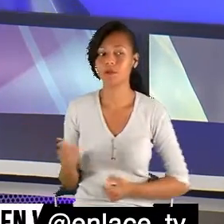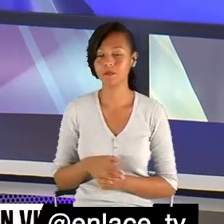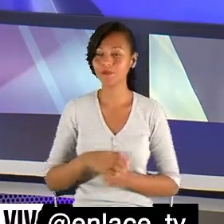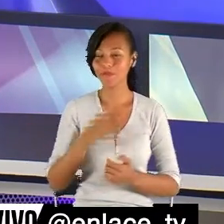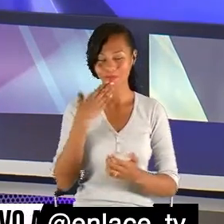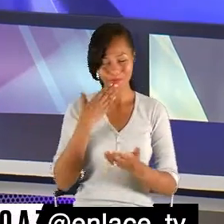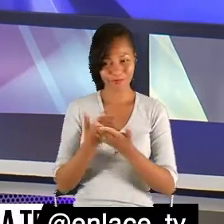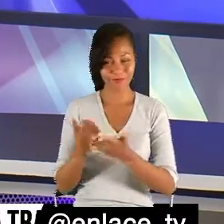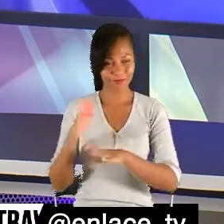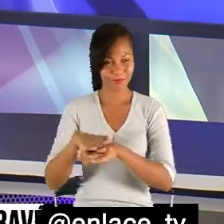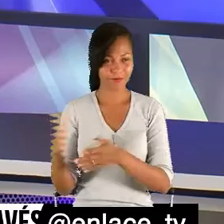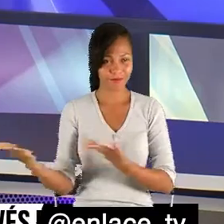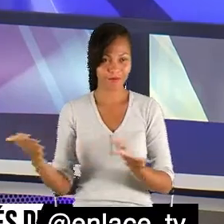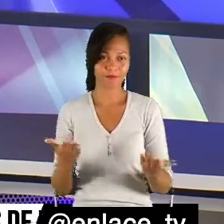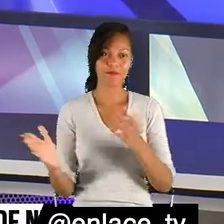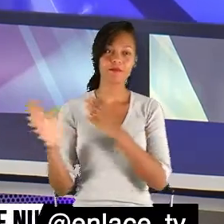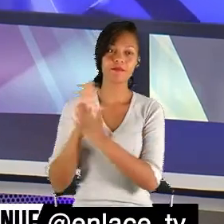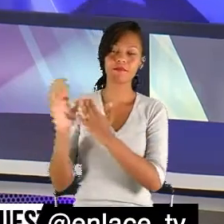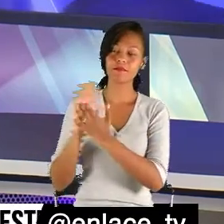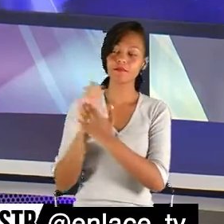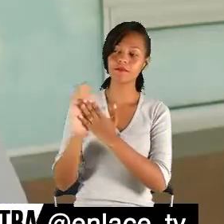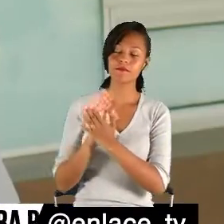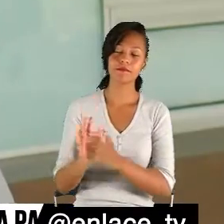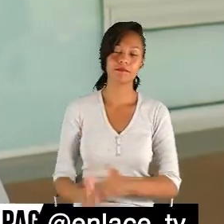buenas tardes adelante con la información